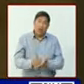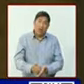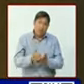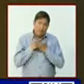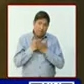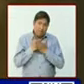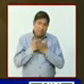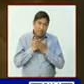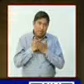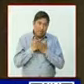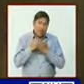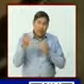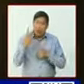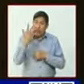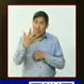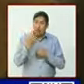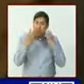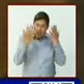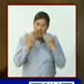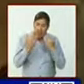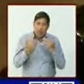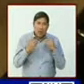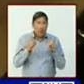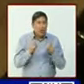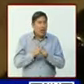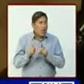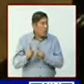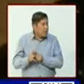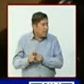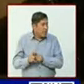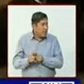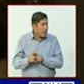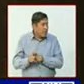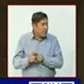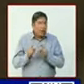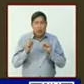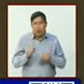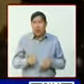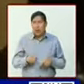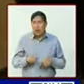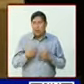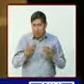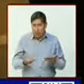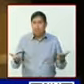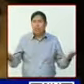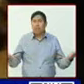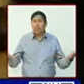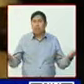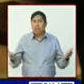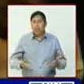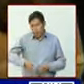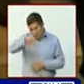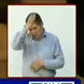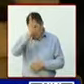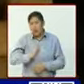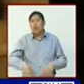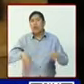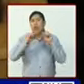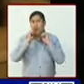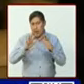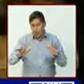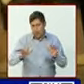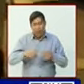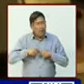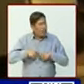ayudar al Canal 5, porque también es un medio para que pueda llegar aquí. Que Dios les bendiga y